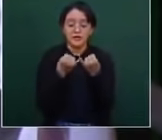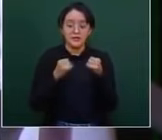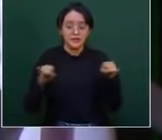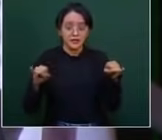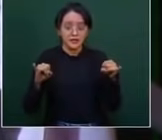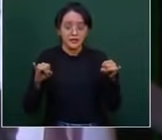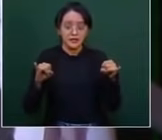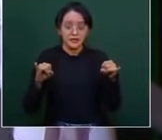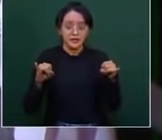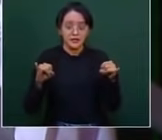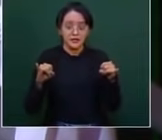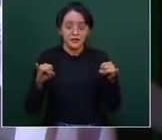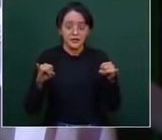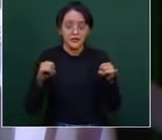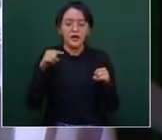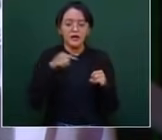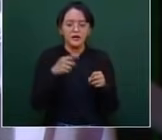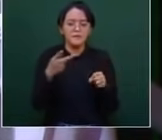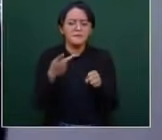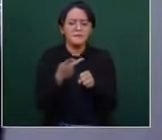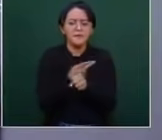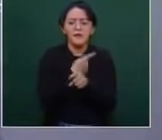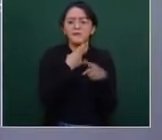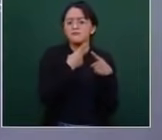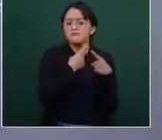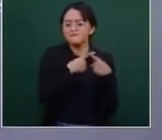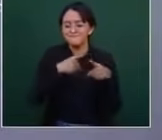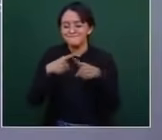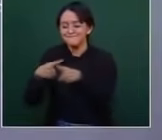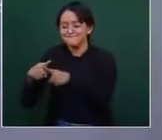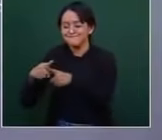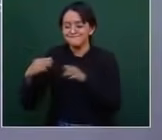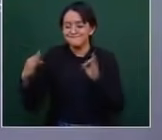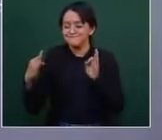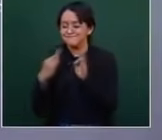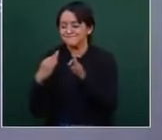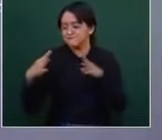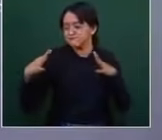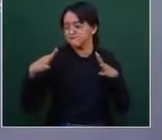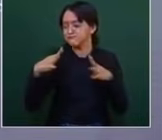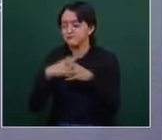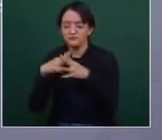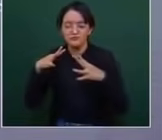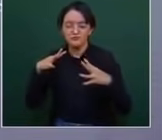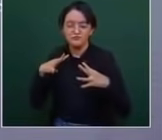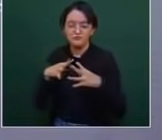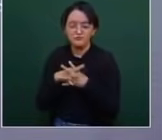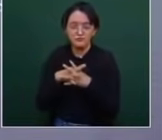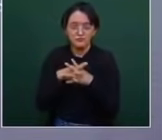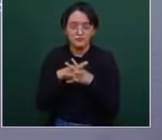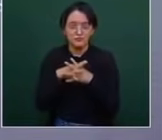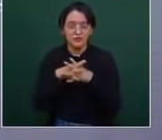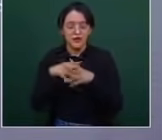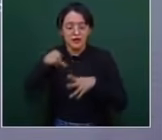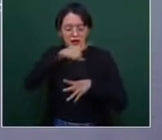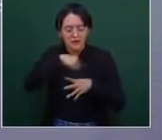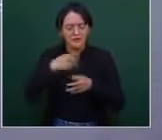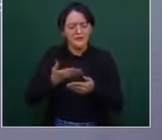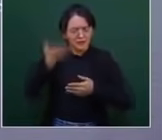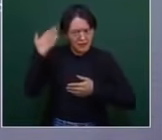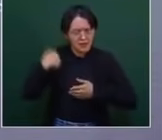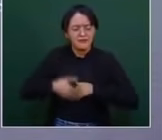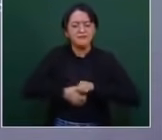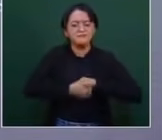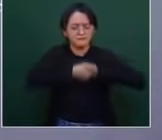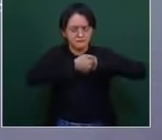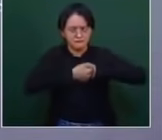independencia, surgieron los enfrentamientos entre las filas de quienes se habían aliado